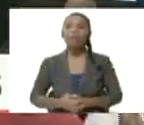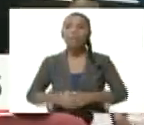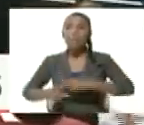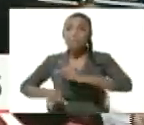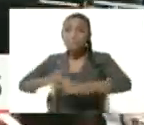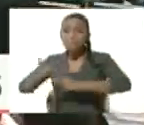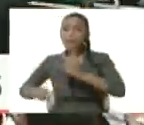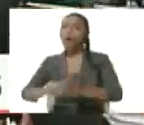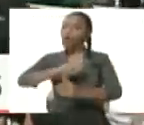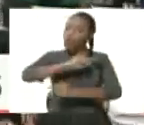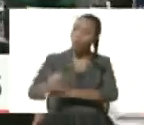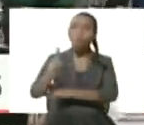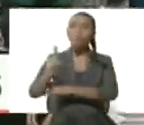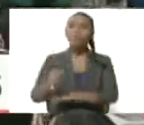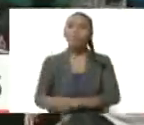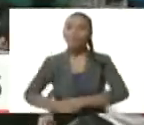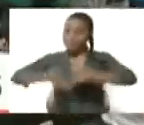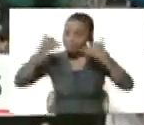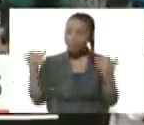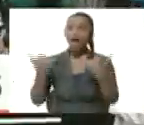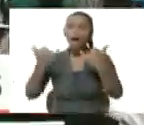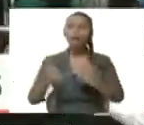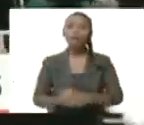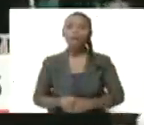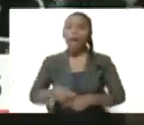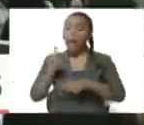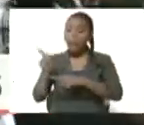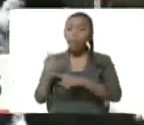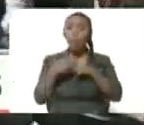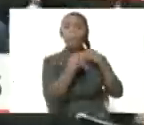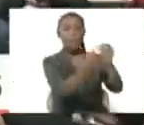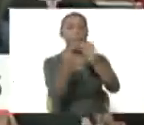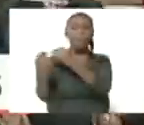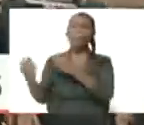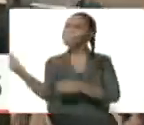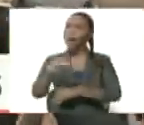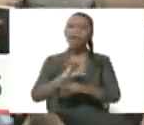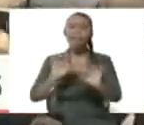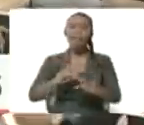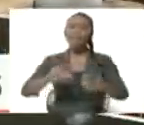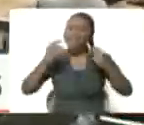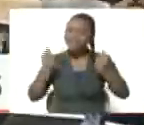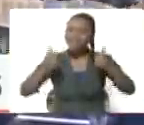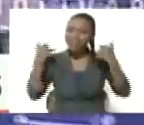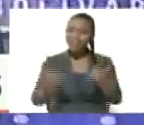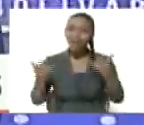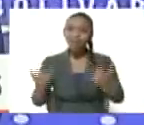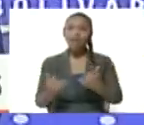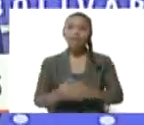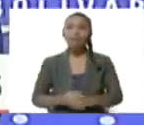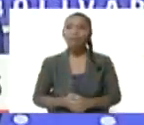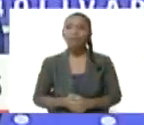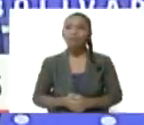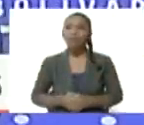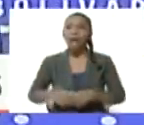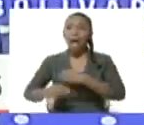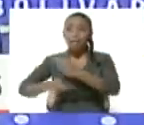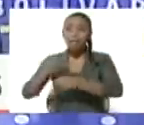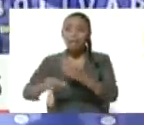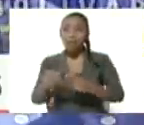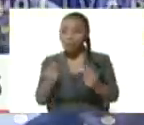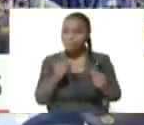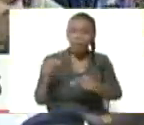productivas. ¡Cúmplase de inmediato! Esto no se discute más. Vamos a la acción. Vamos a la acción